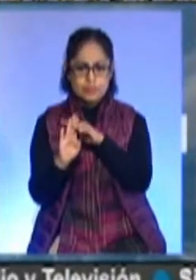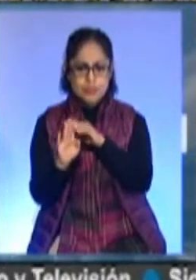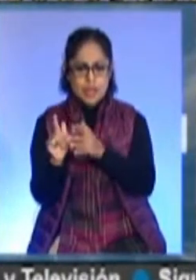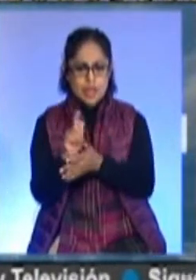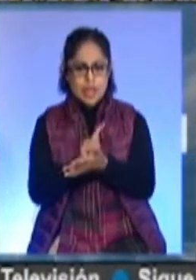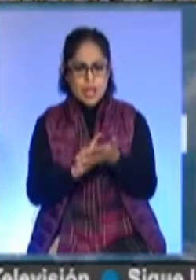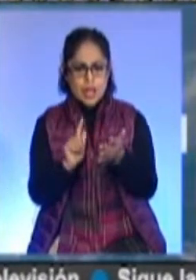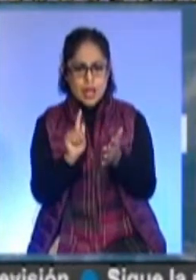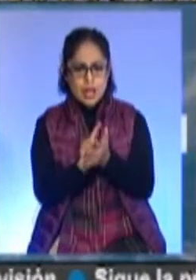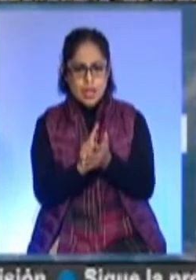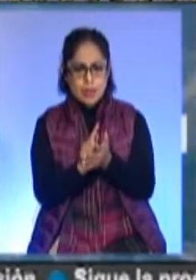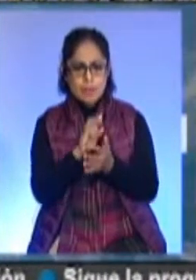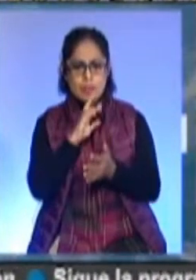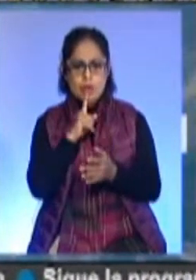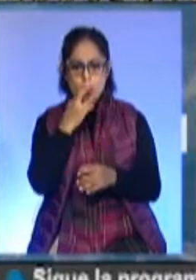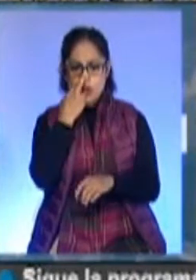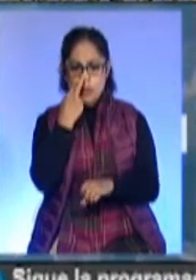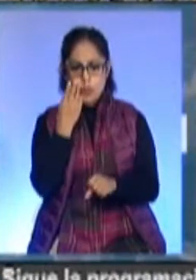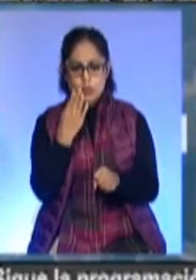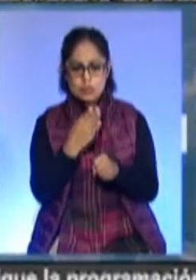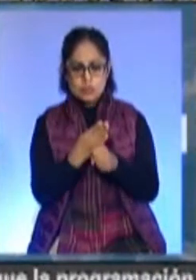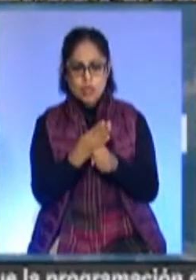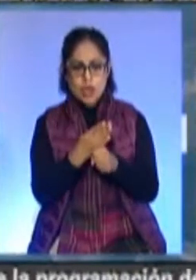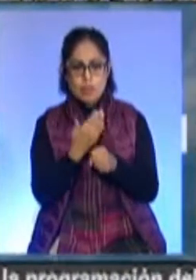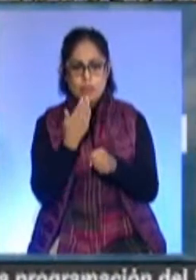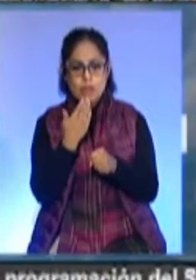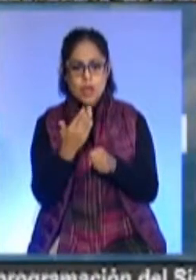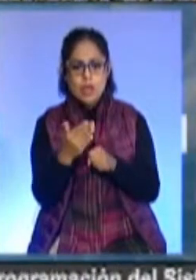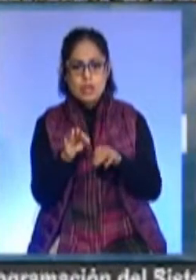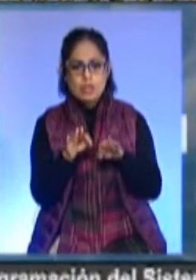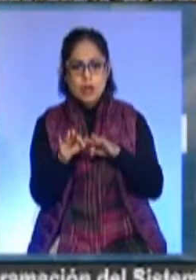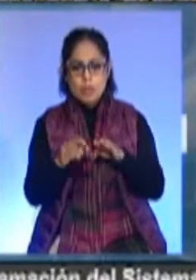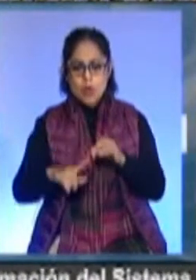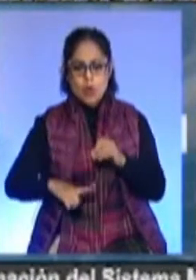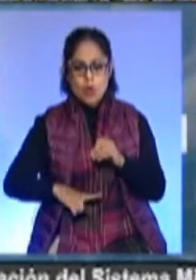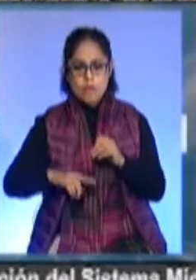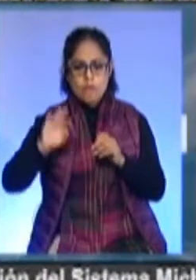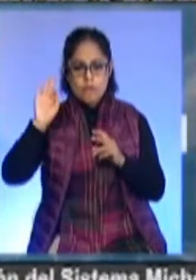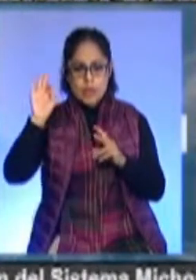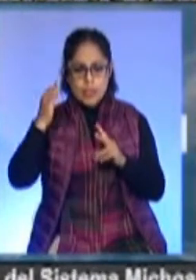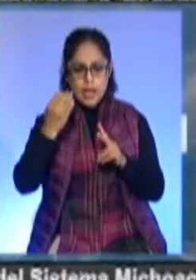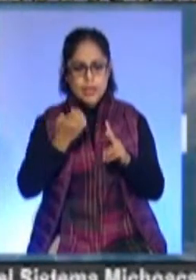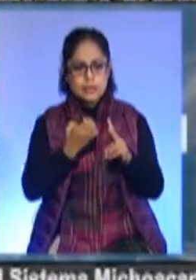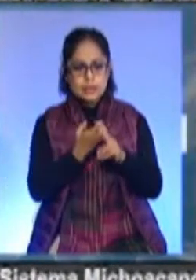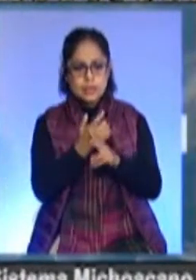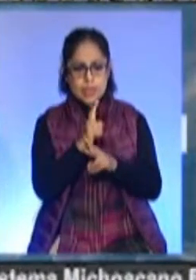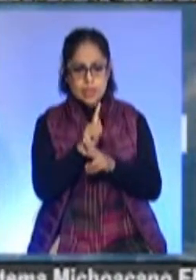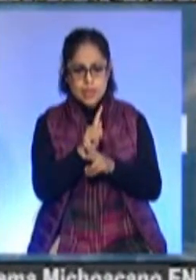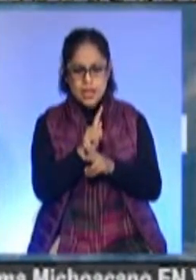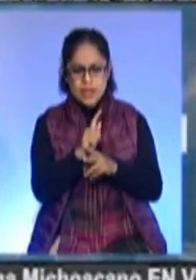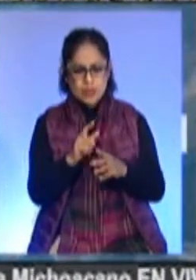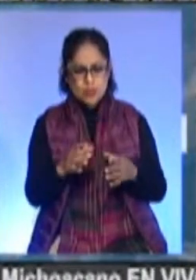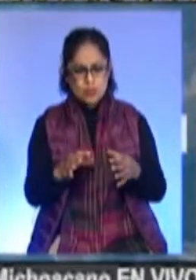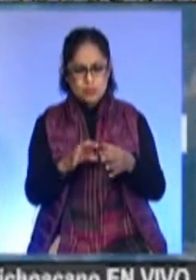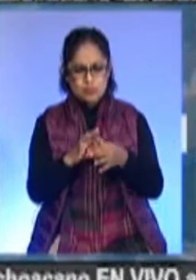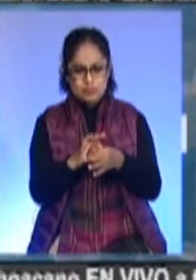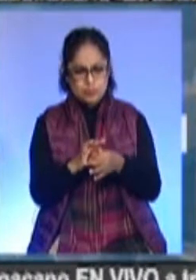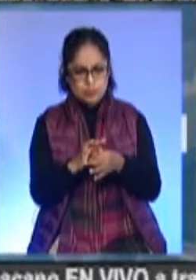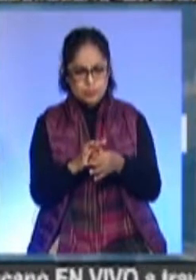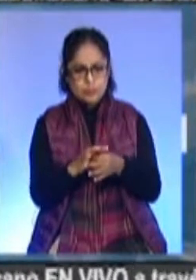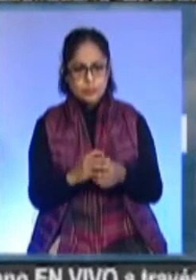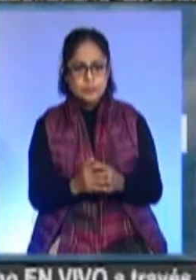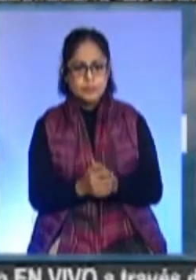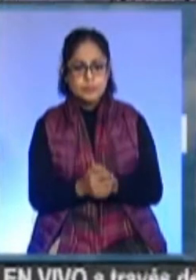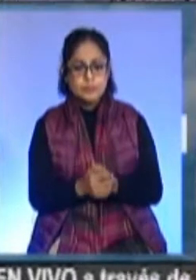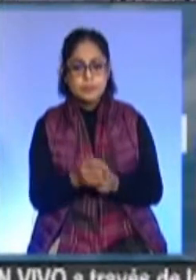fija, pero además con mucha responsabilidad, trabajando desde el gobierno federal, el gobierno estatal y por supuesto las instancias que se tienen en los municipios.